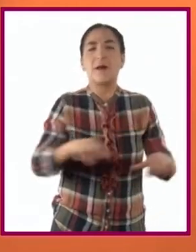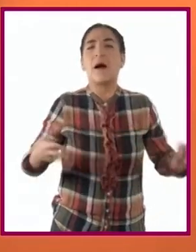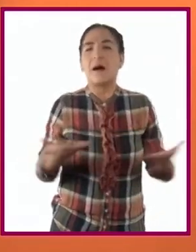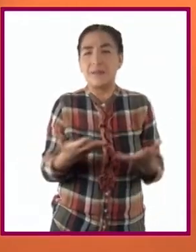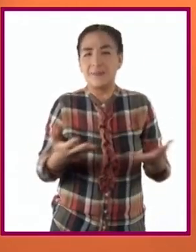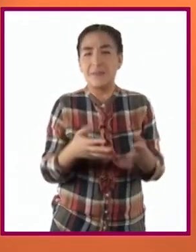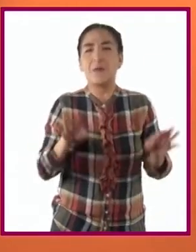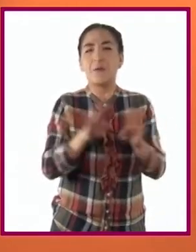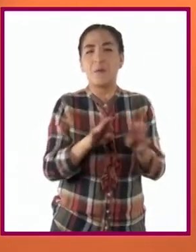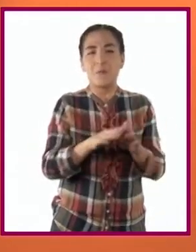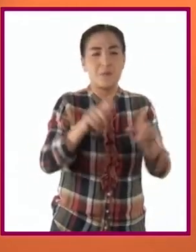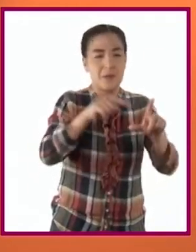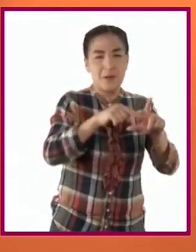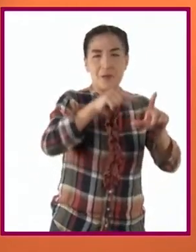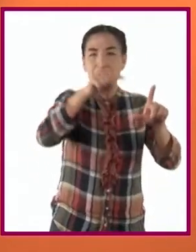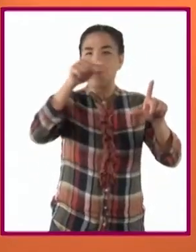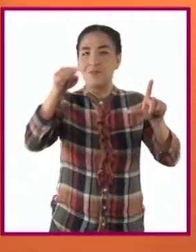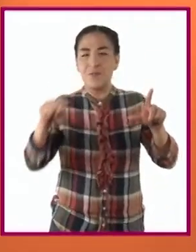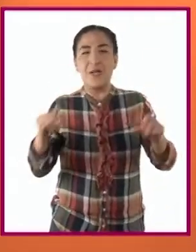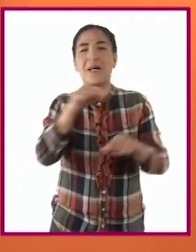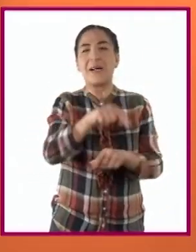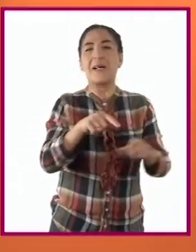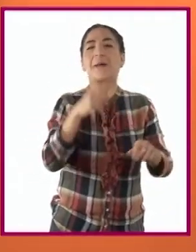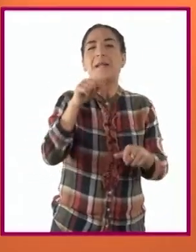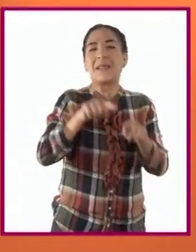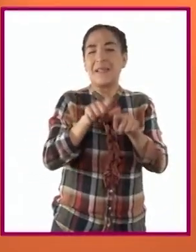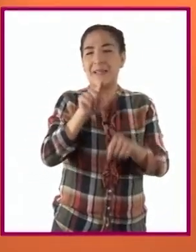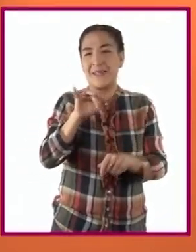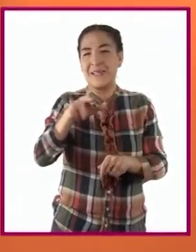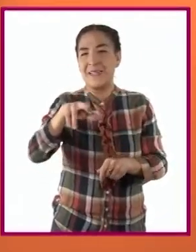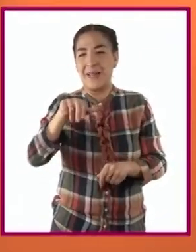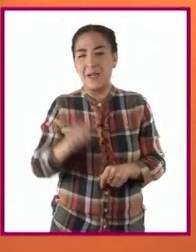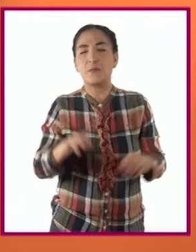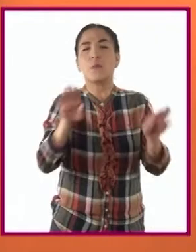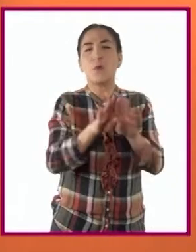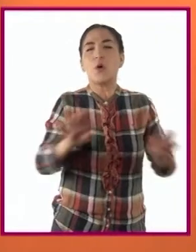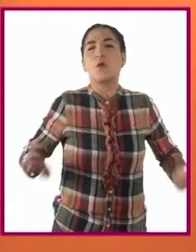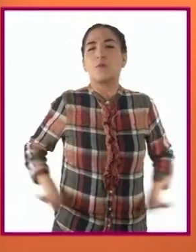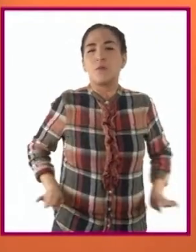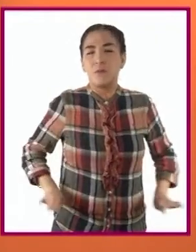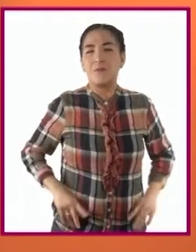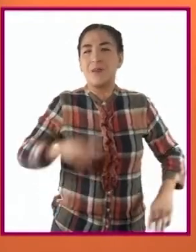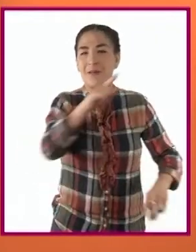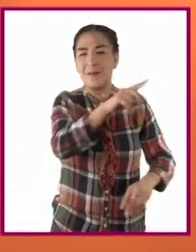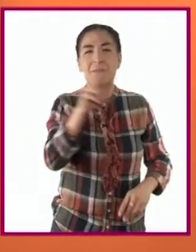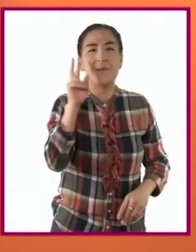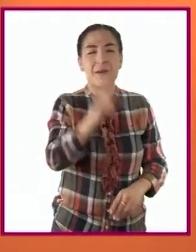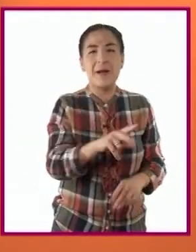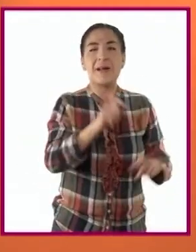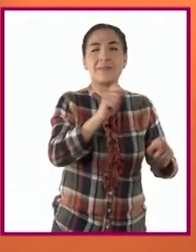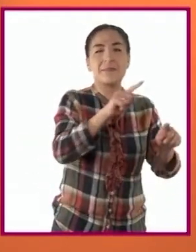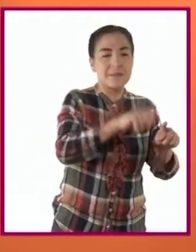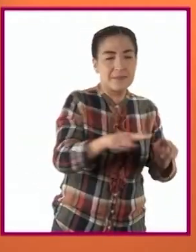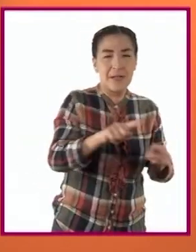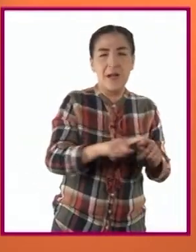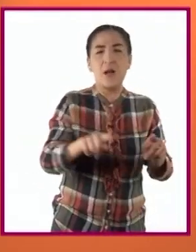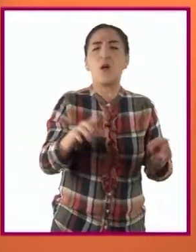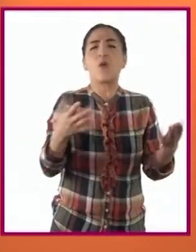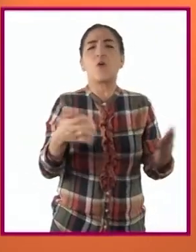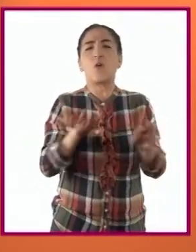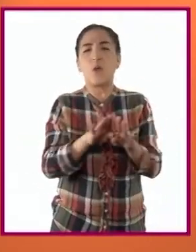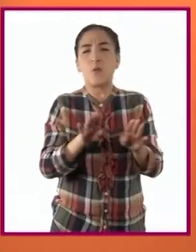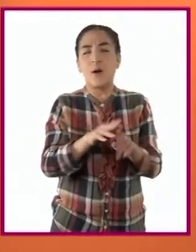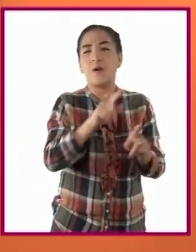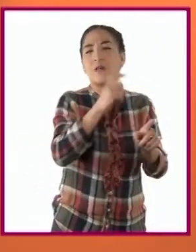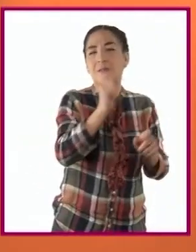una gráfica de líneas en la cual observamos la manera cómo se comportó de una variable a través de un